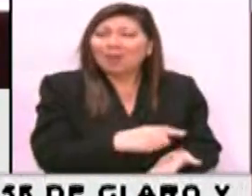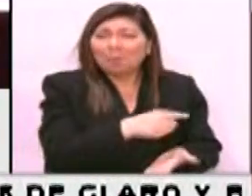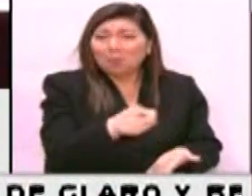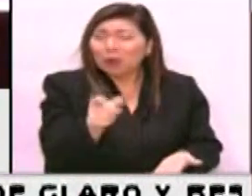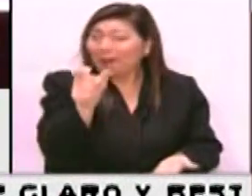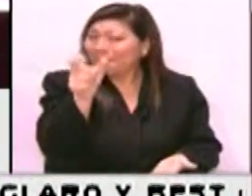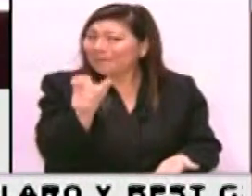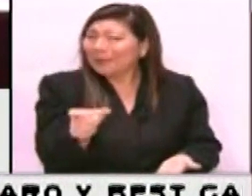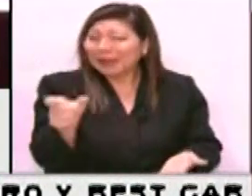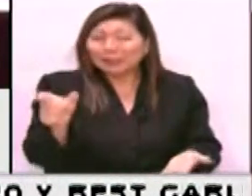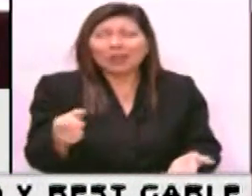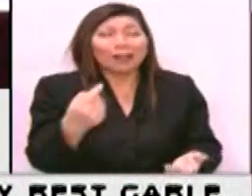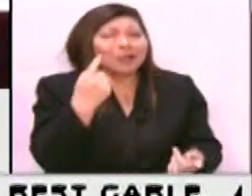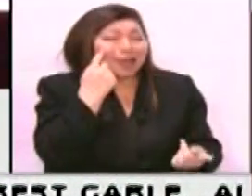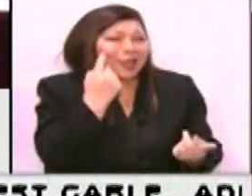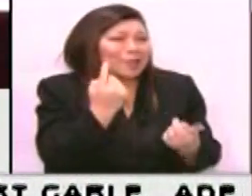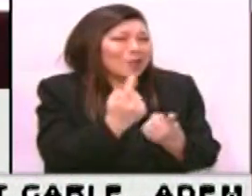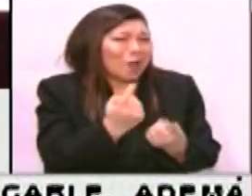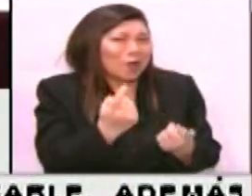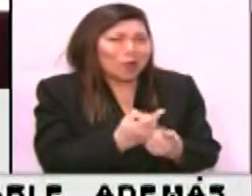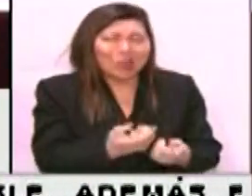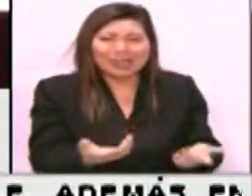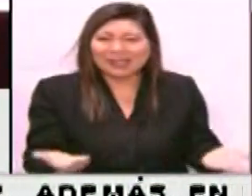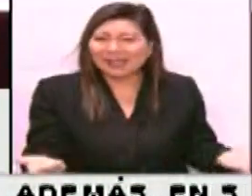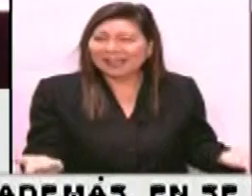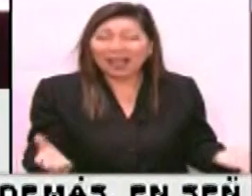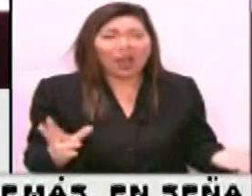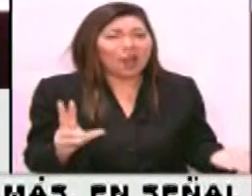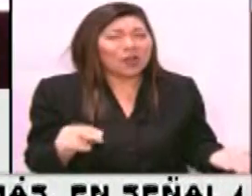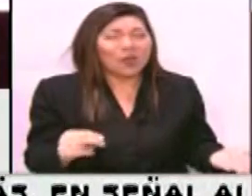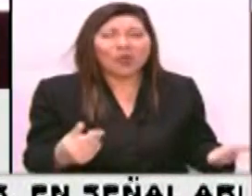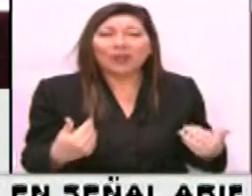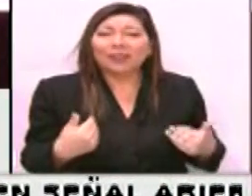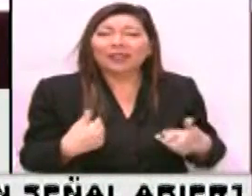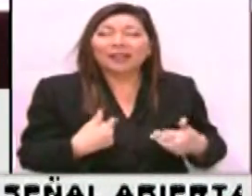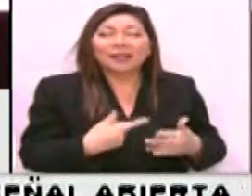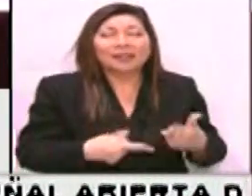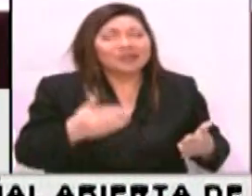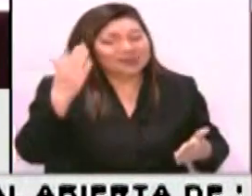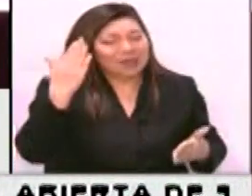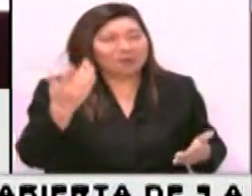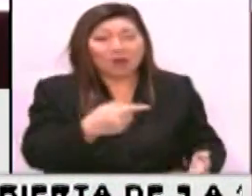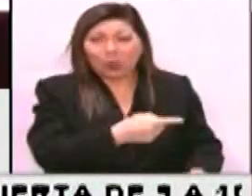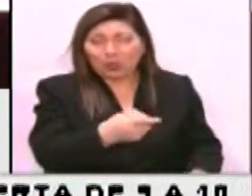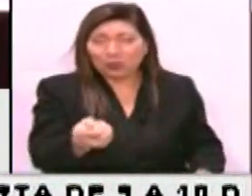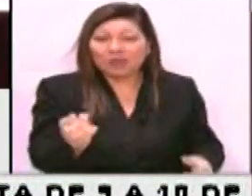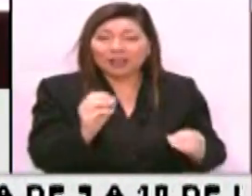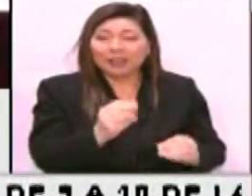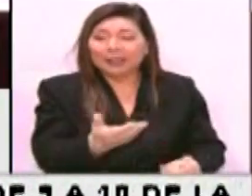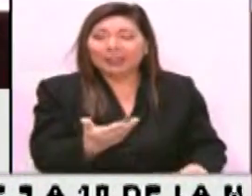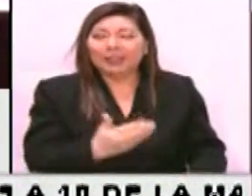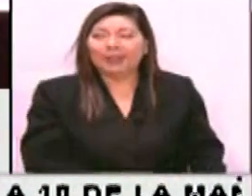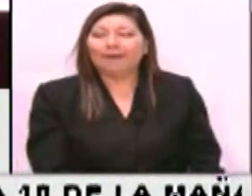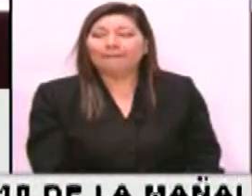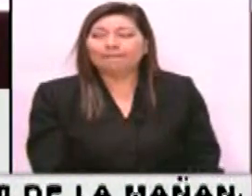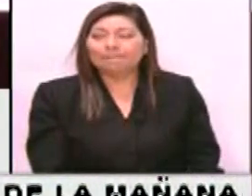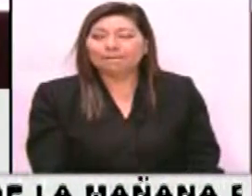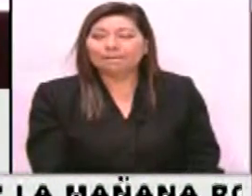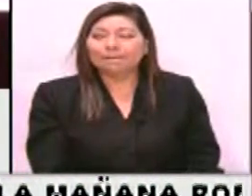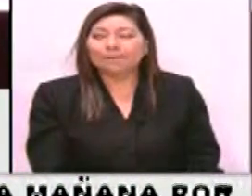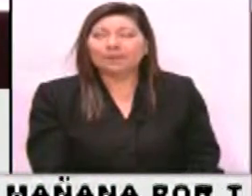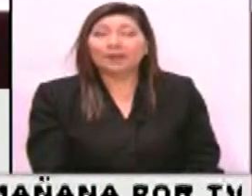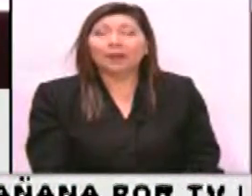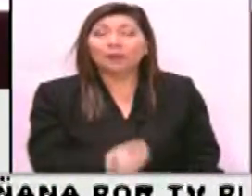una persona que conozca lo que no debe de saber. Ustedes le están pidiendo al